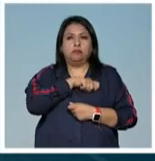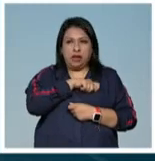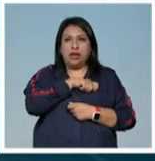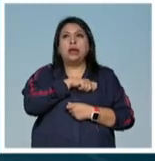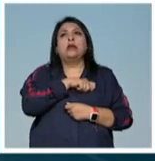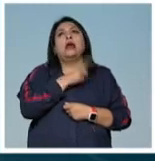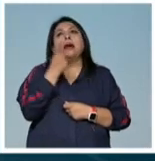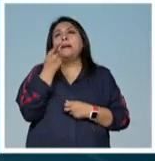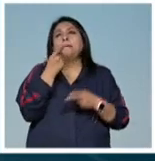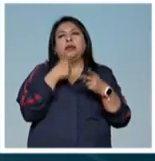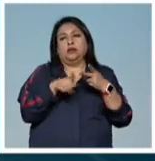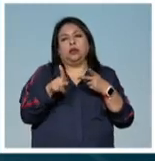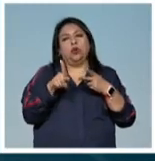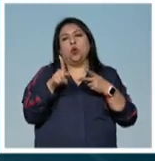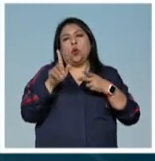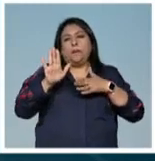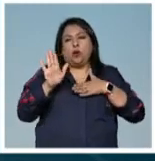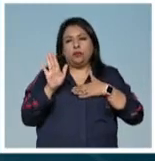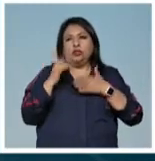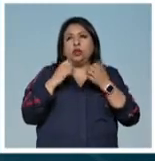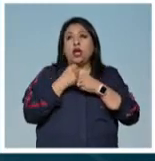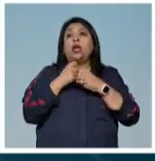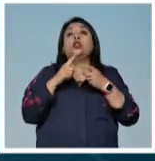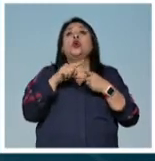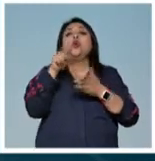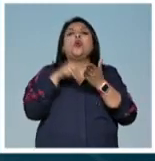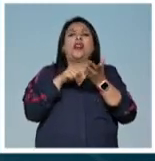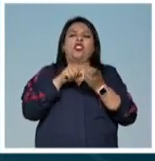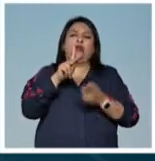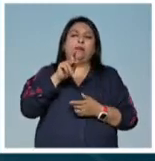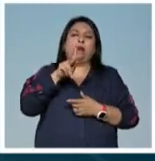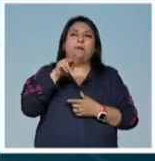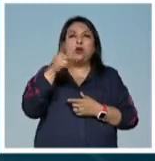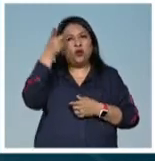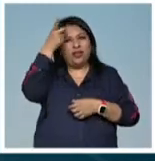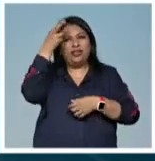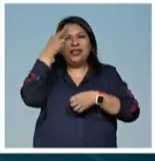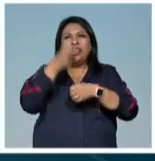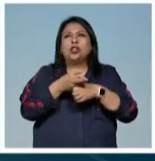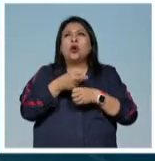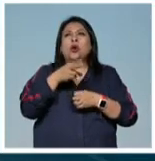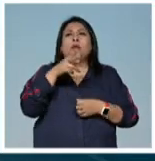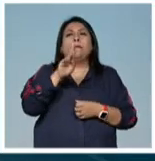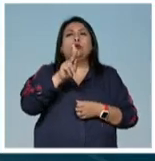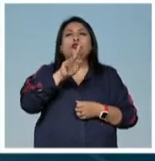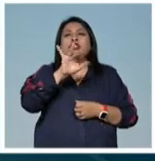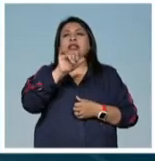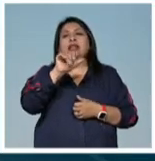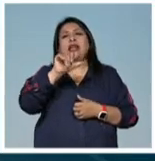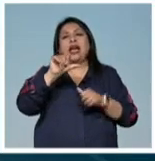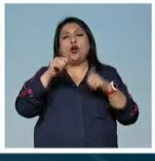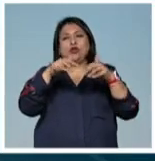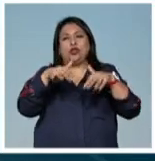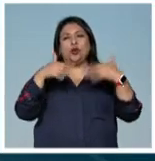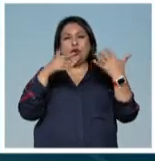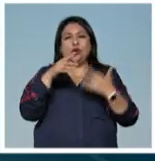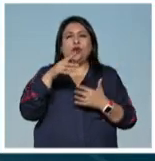son los primeros compromisos del año, me voy a Pamplona a dirigir la Bohème de Puccini en el Auditorio Baluarte, que es